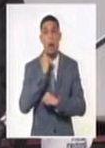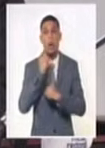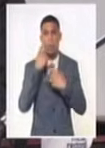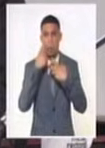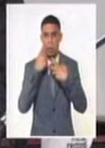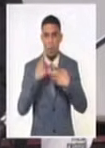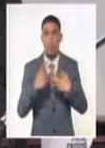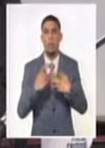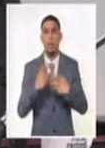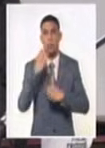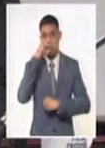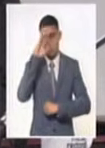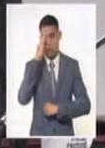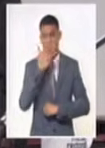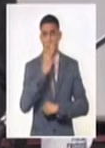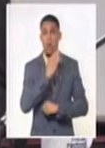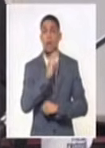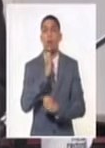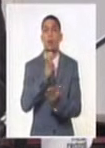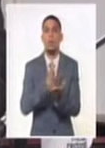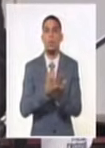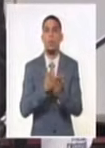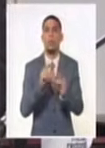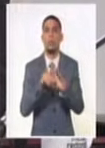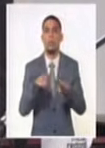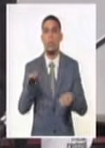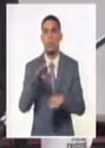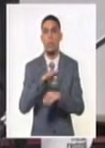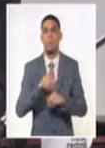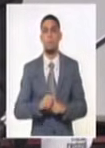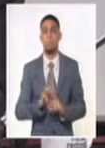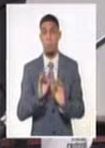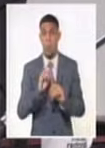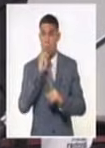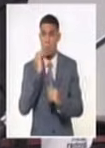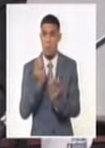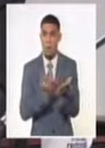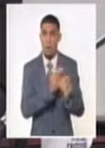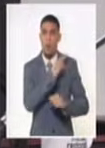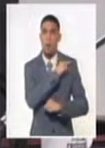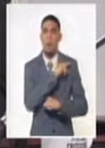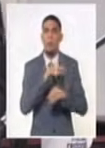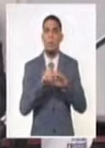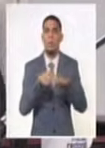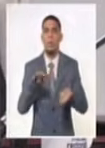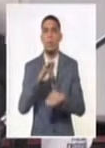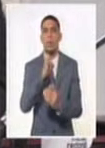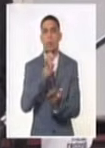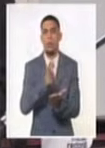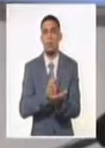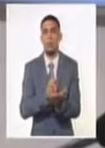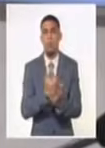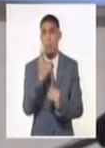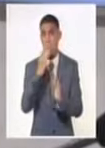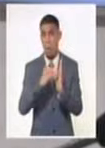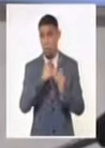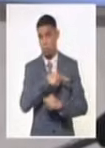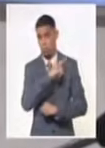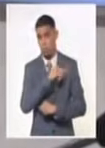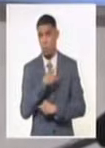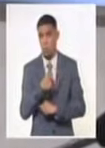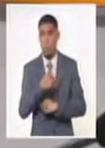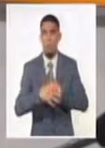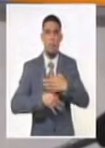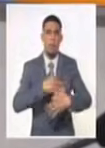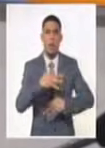en Cuba lo tiene la educación general. Y por eso está con nosotros la ministra de Educación. Ministra, hace un mes hablaba usted aquí de cómo